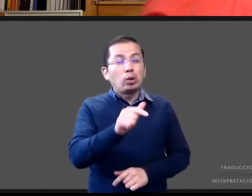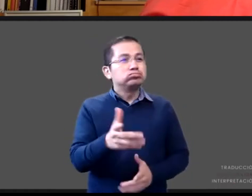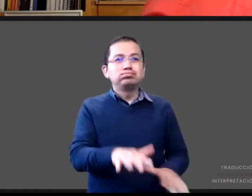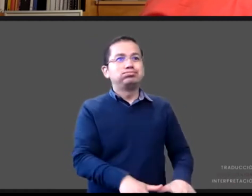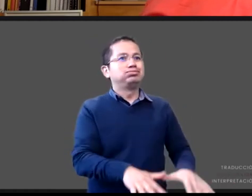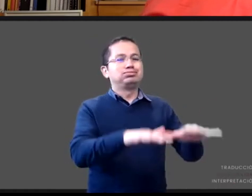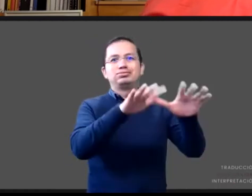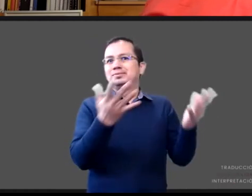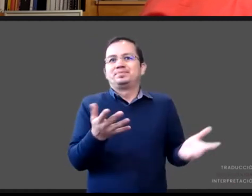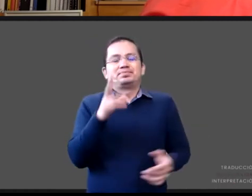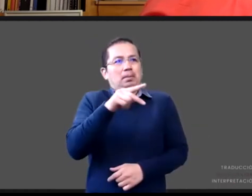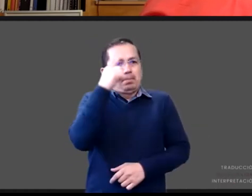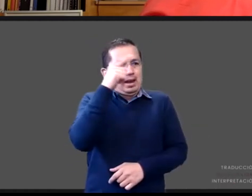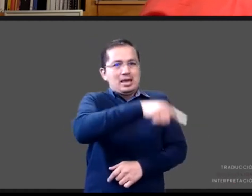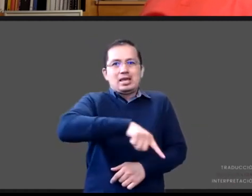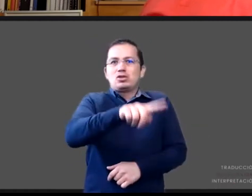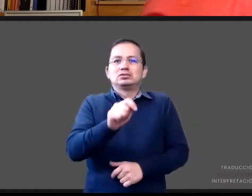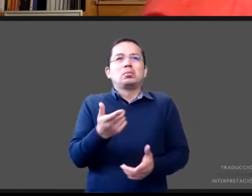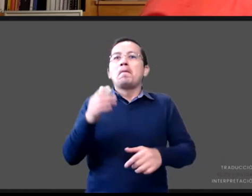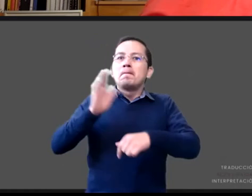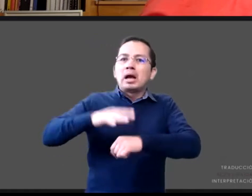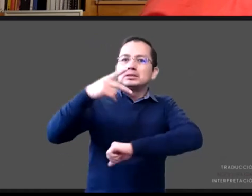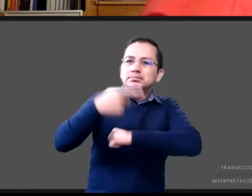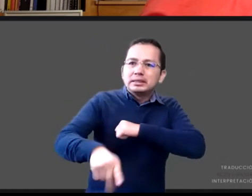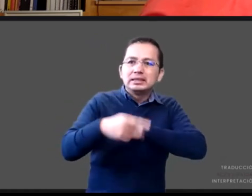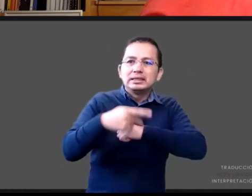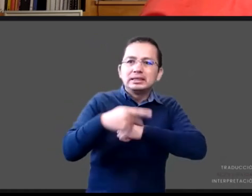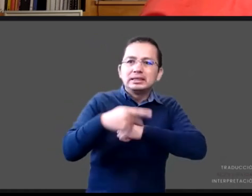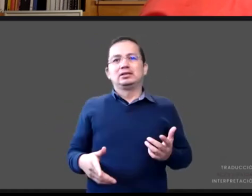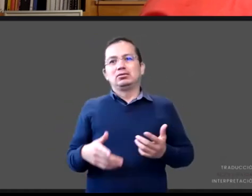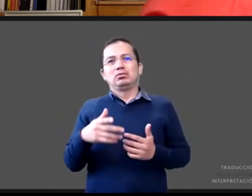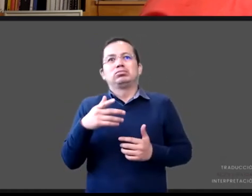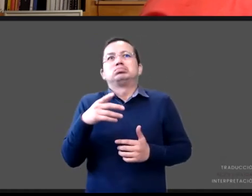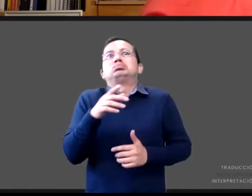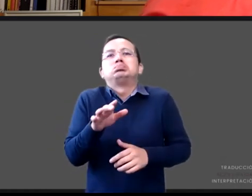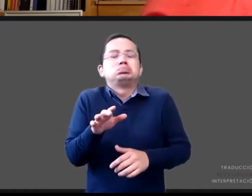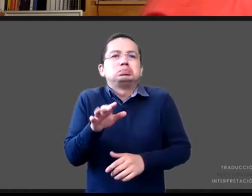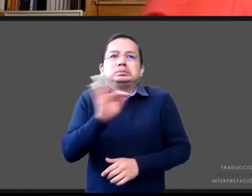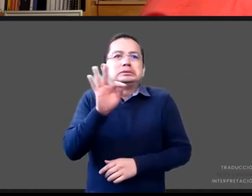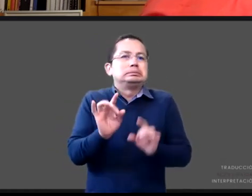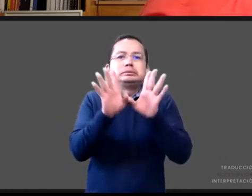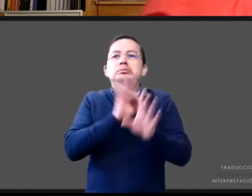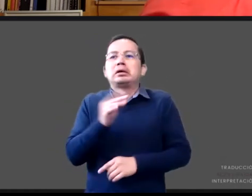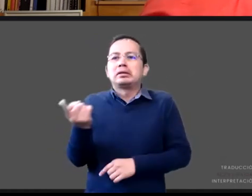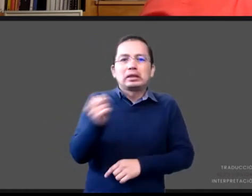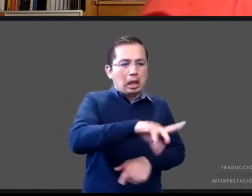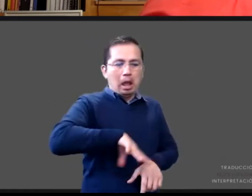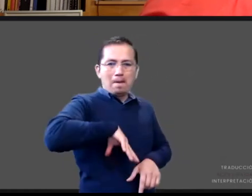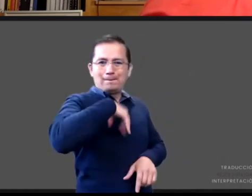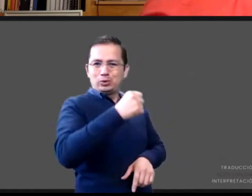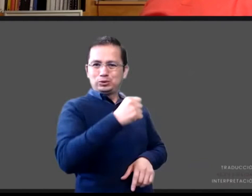les ponen una gran situación de debilidad, de riesgo, de riesgo de ser víctimas de abuso y también,